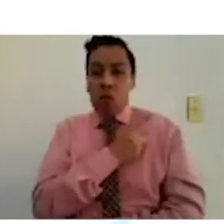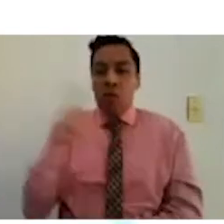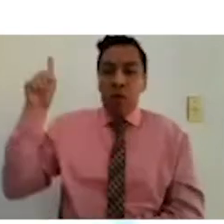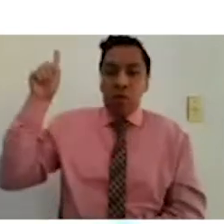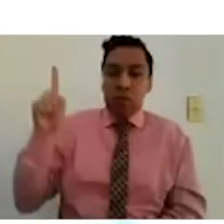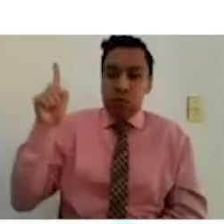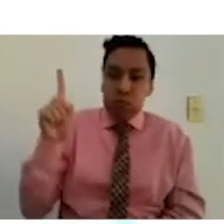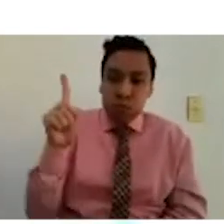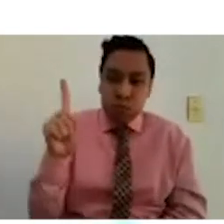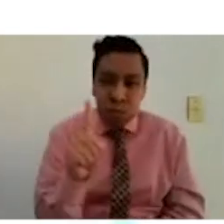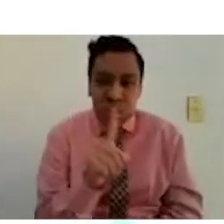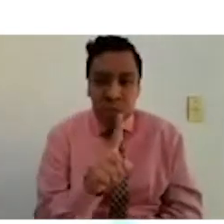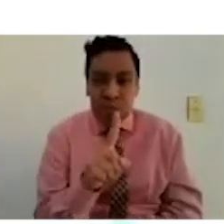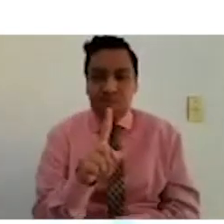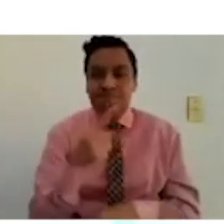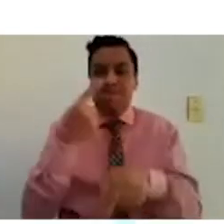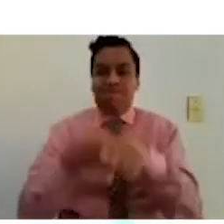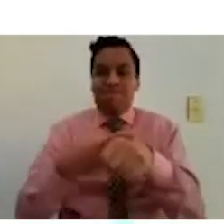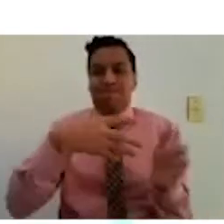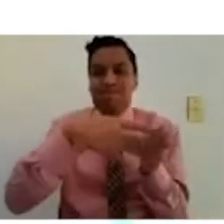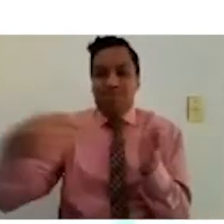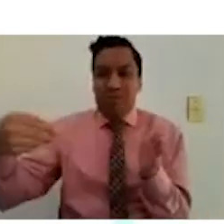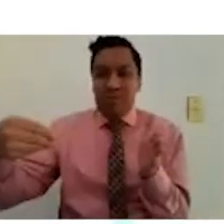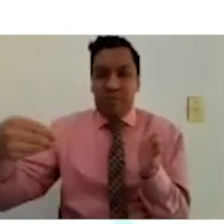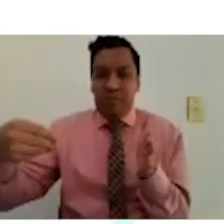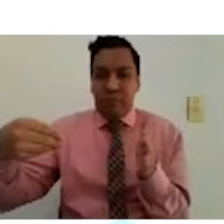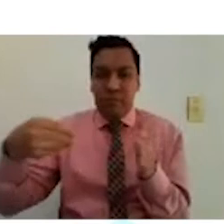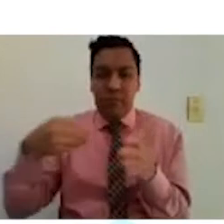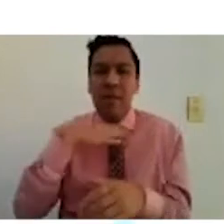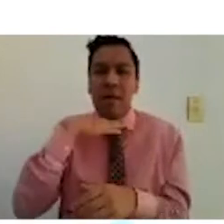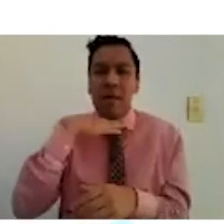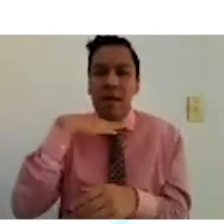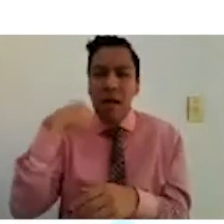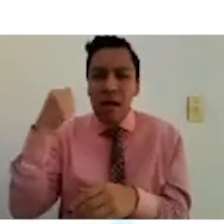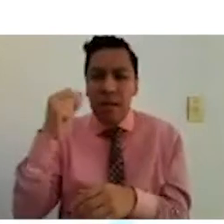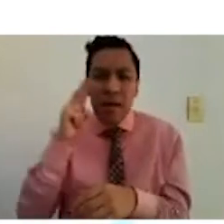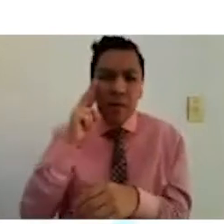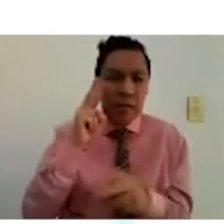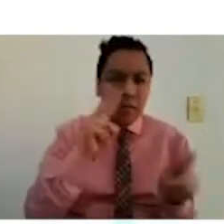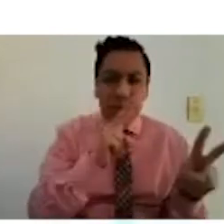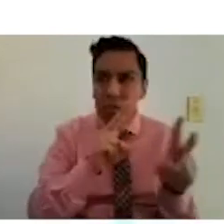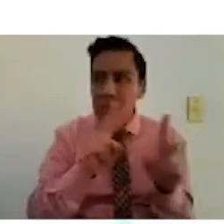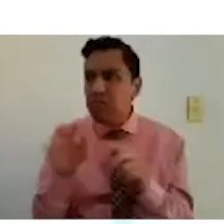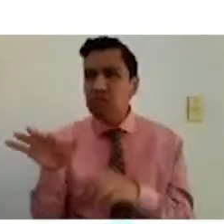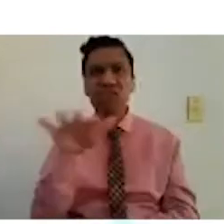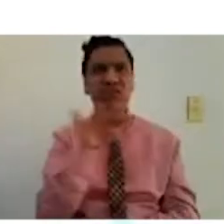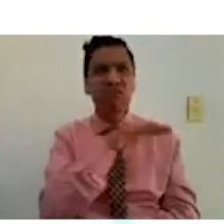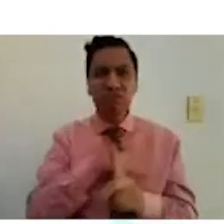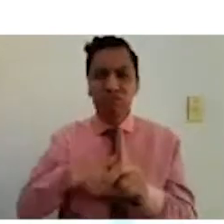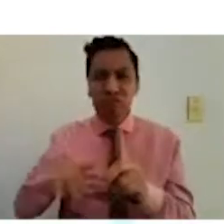carnaval veneciano donde la muerte aparece a los ojos del turista alemán. Ya desde su arribo al vetusto